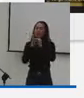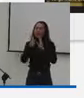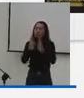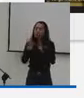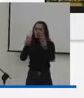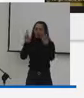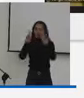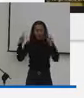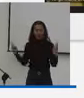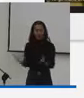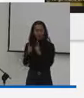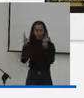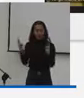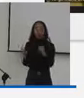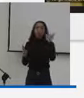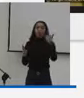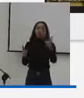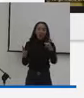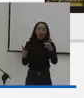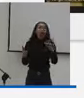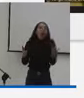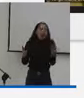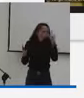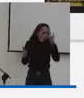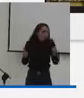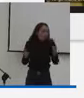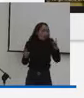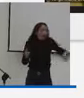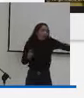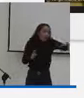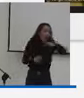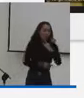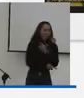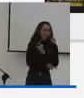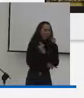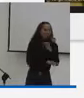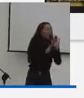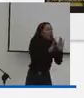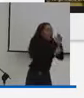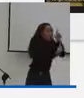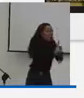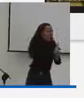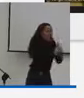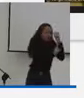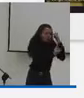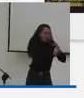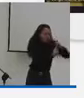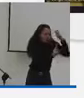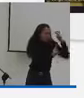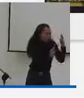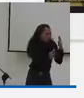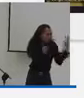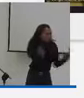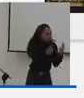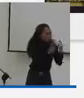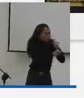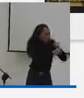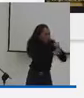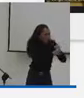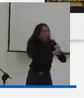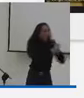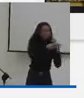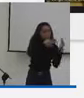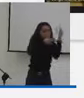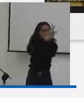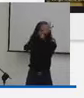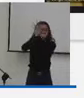estuvimos trabajando con la comunidad universitaria, con los recreadores que hay en cada uno de los departamentos y se elaboraron un